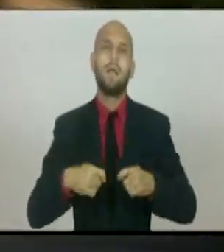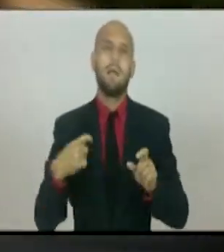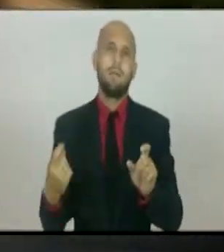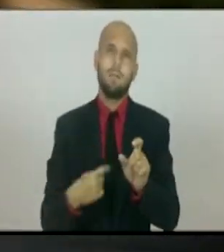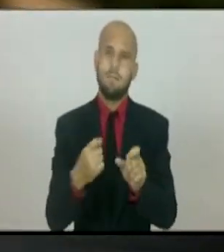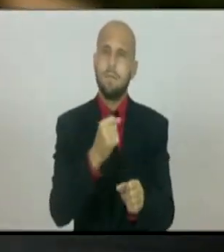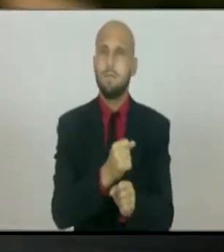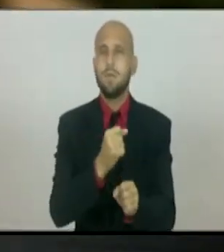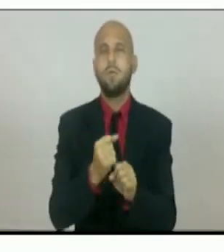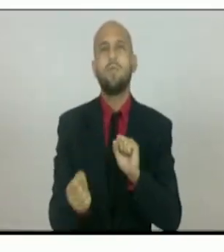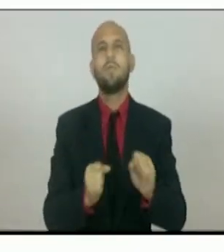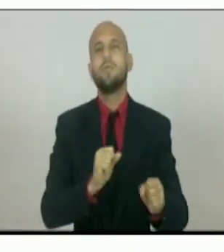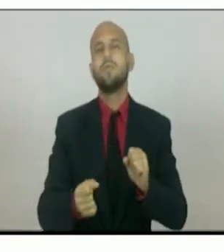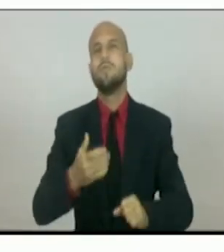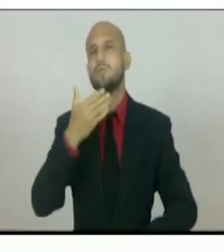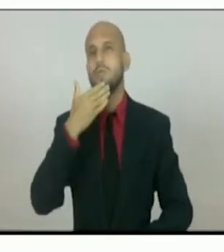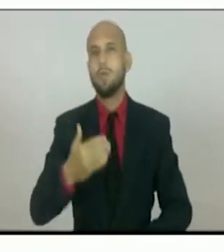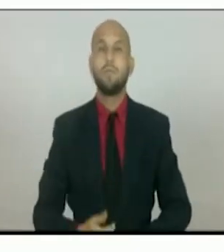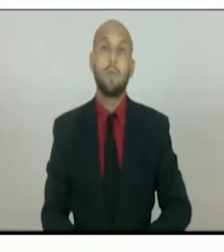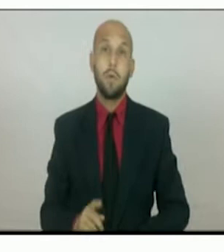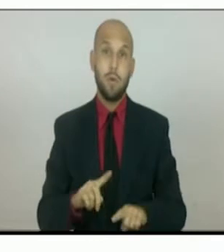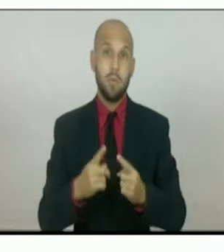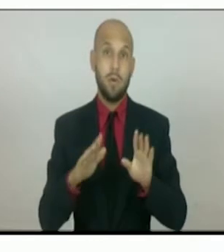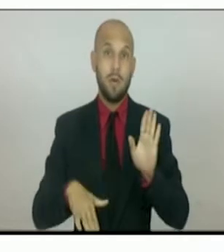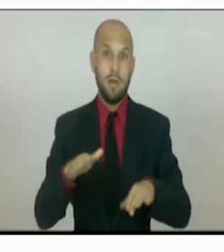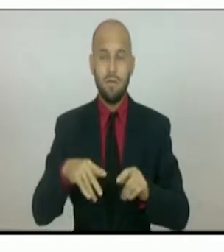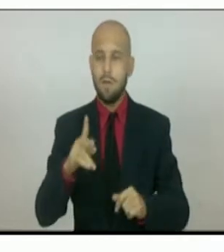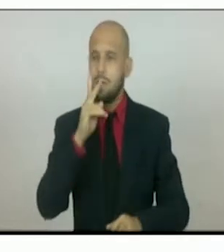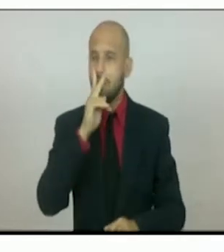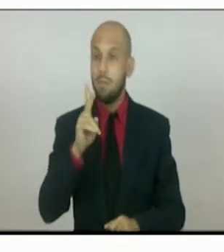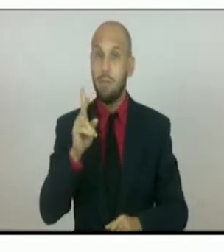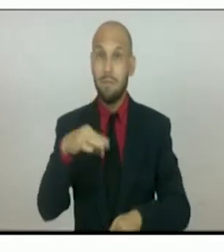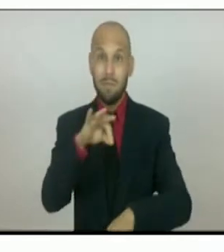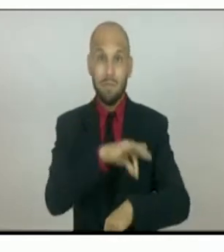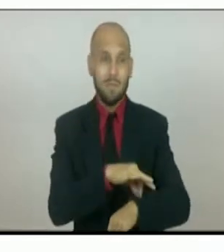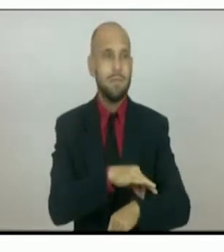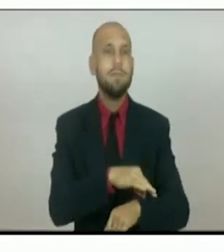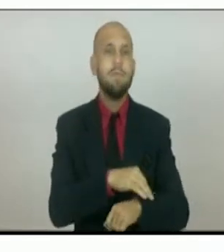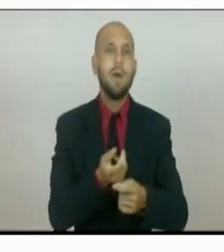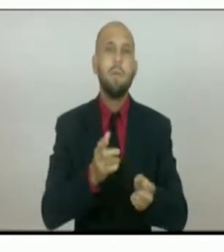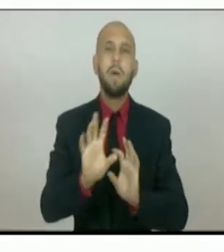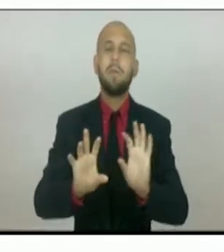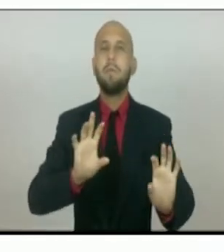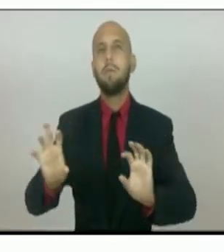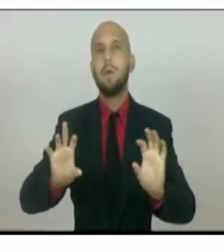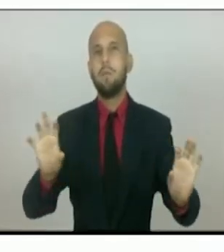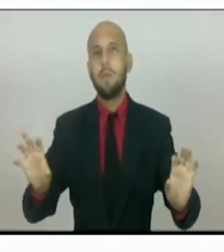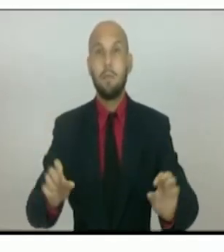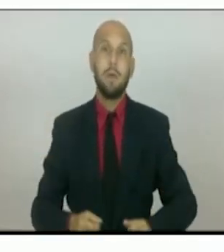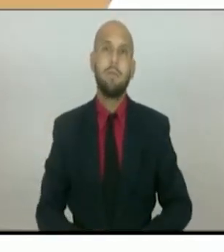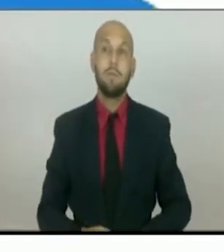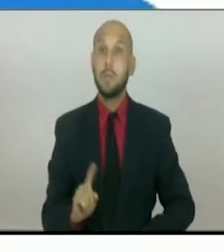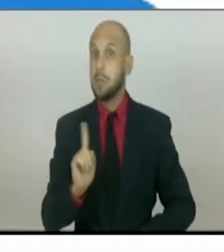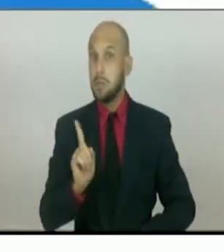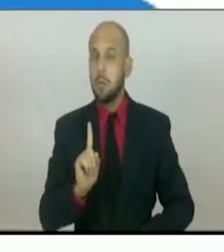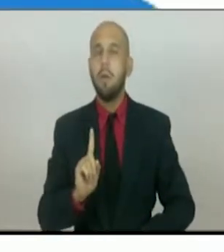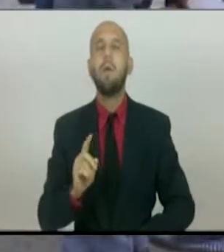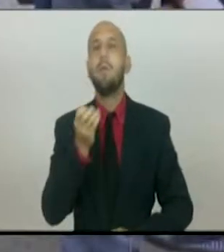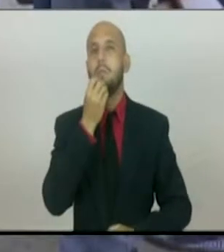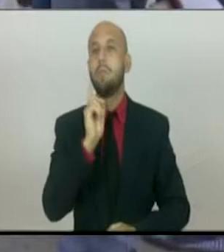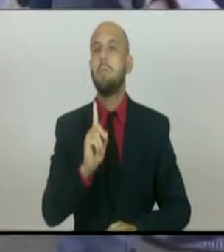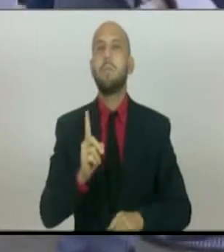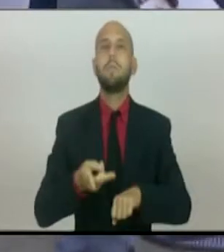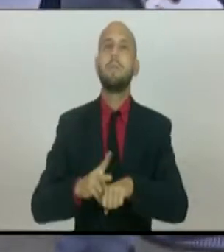en el control, ya que evitar la exposición a los vectores representa la única forma para prevenirlas. Es